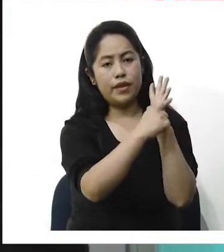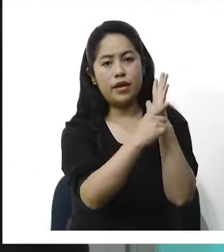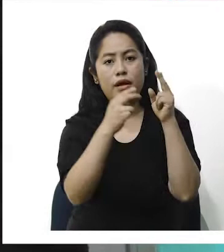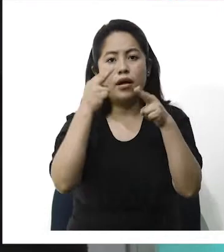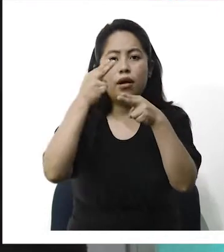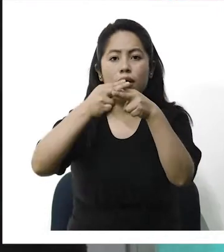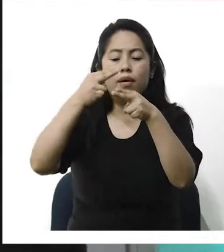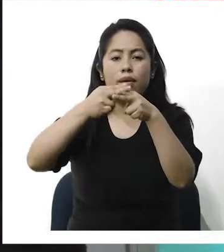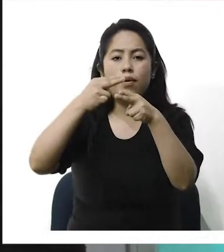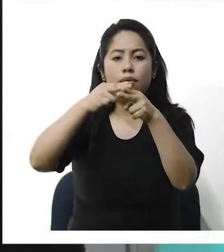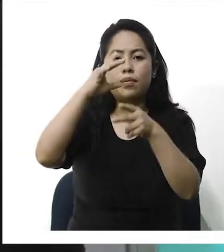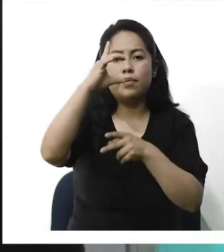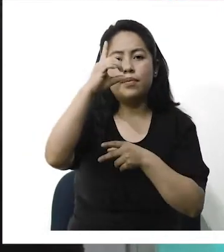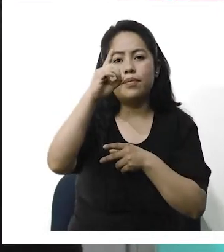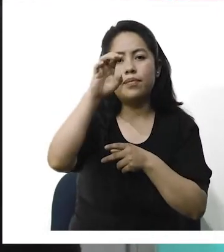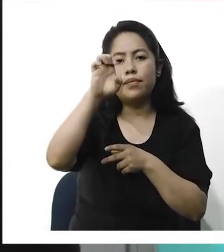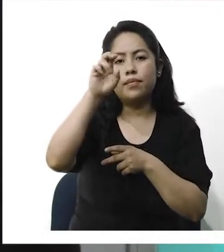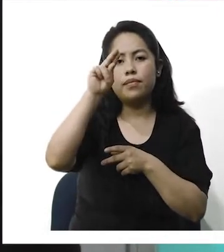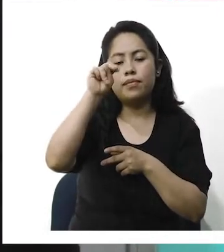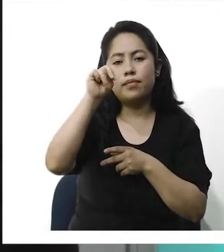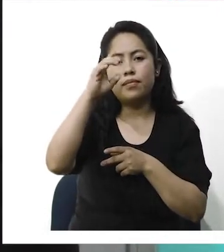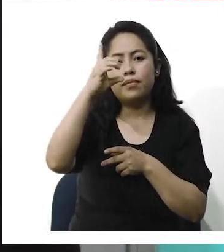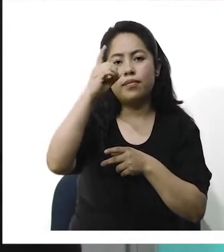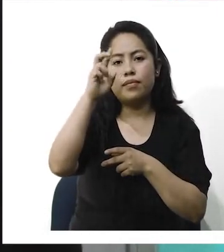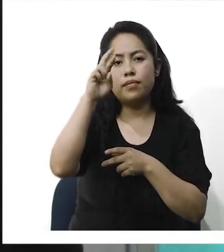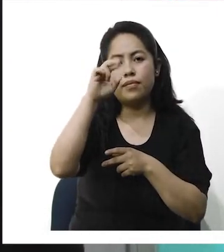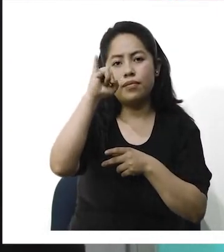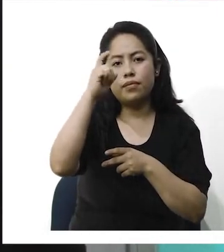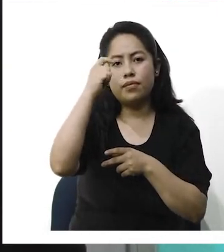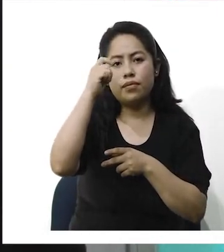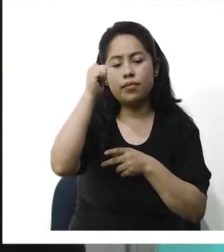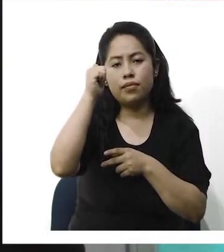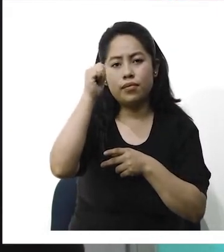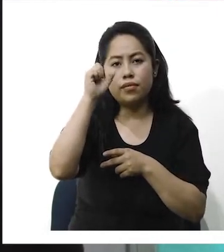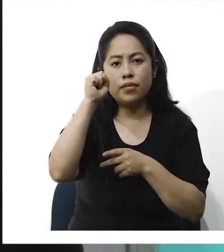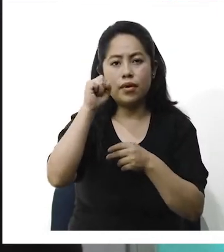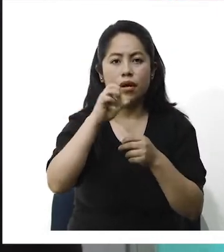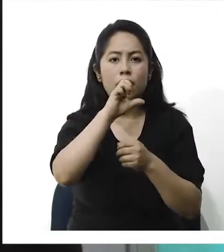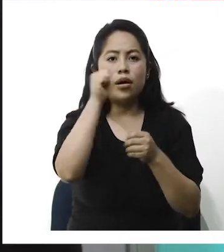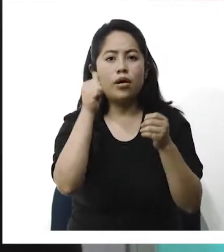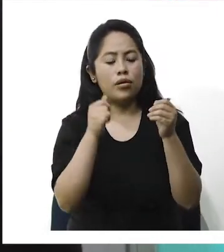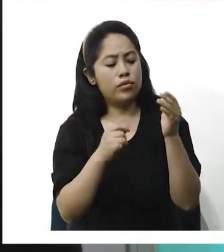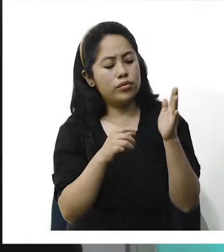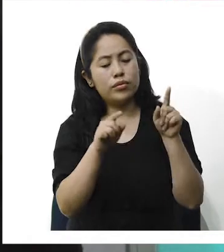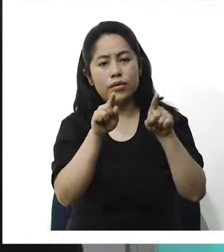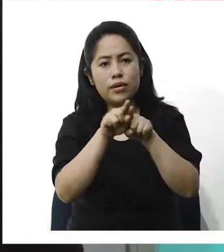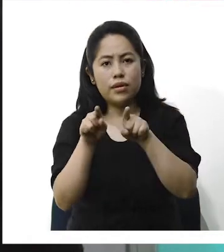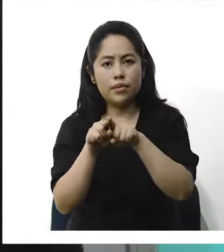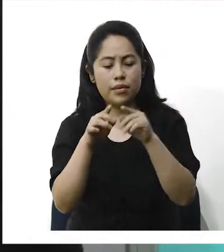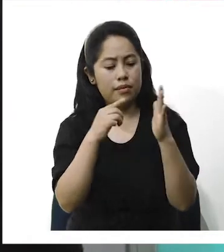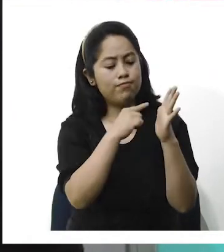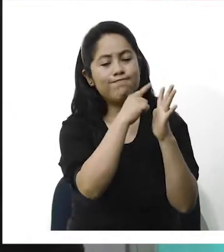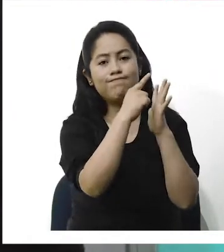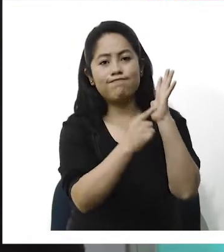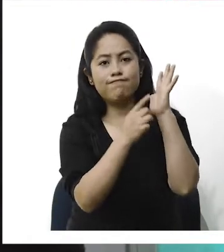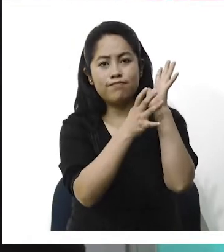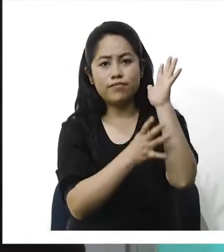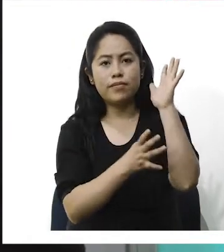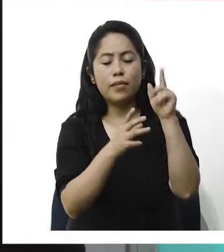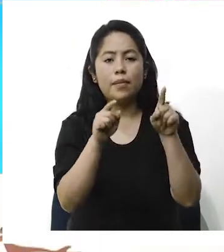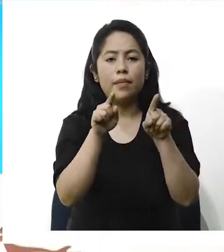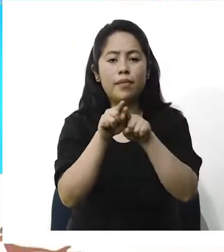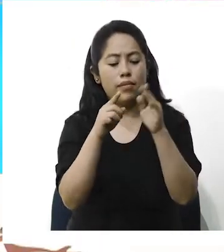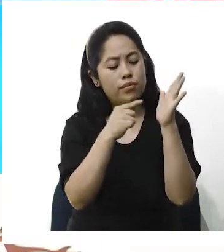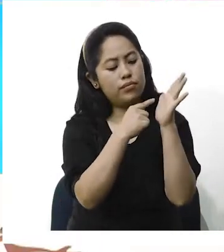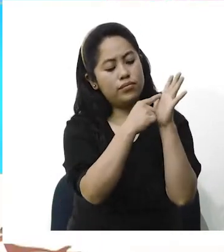Estas de acá. El cuerpo o soma, que acá, como pueden observar, está